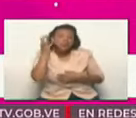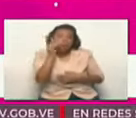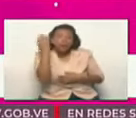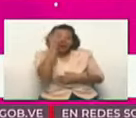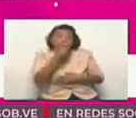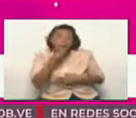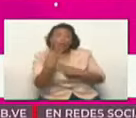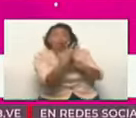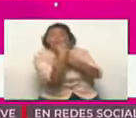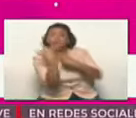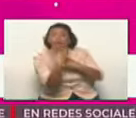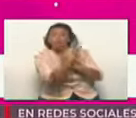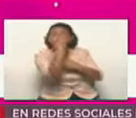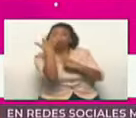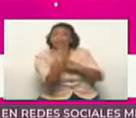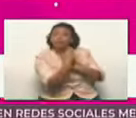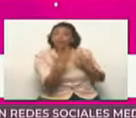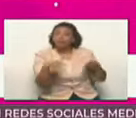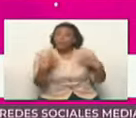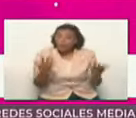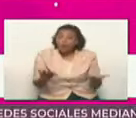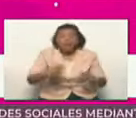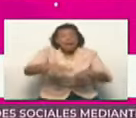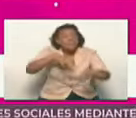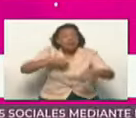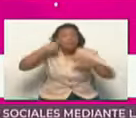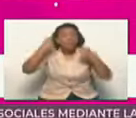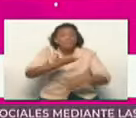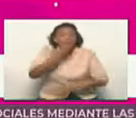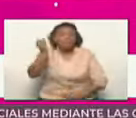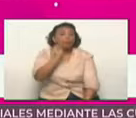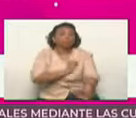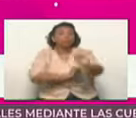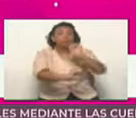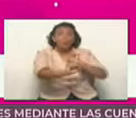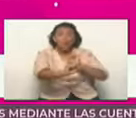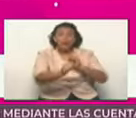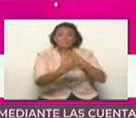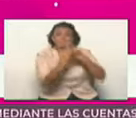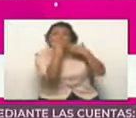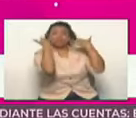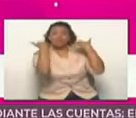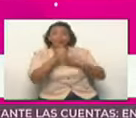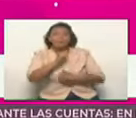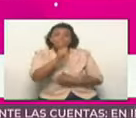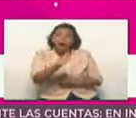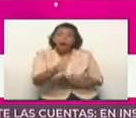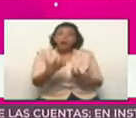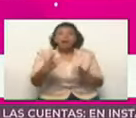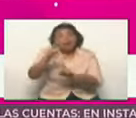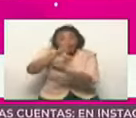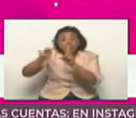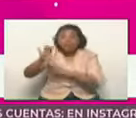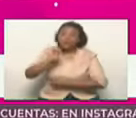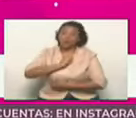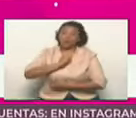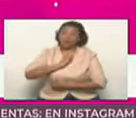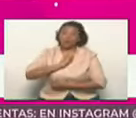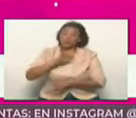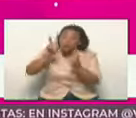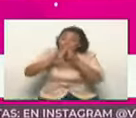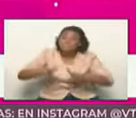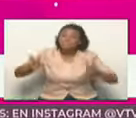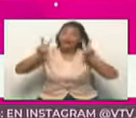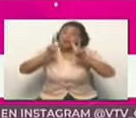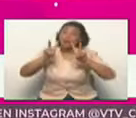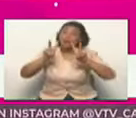juventud y de todo el pueblo, la mayor vacuna frente a esos virus malignos es nuestra cultura, son nuestros valores,